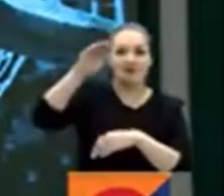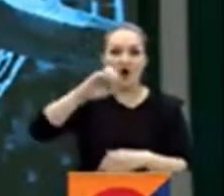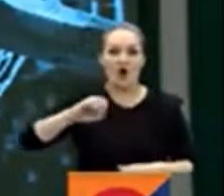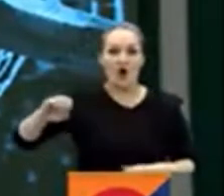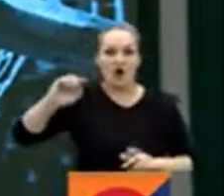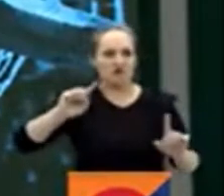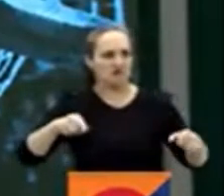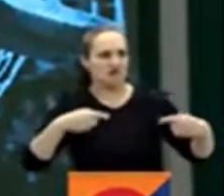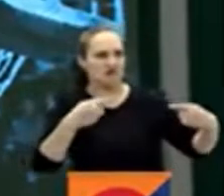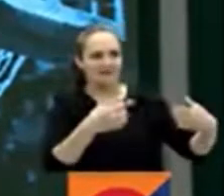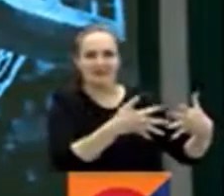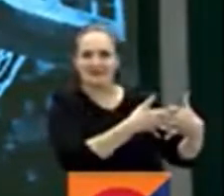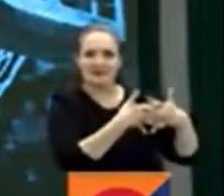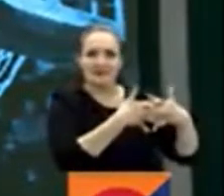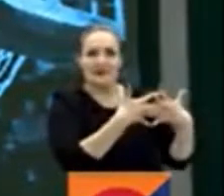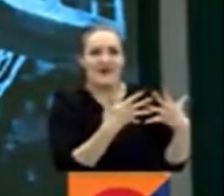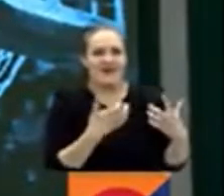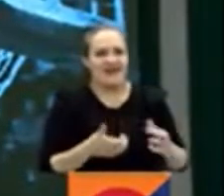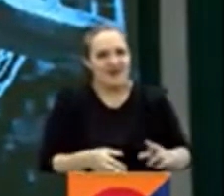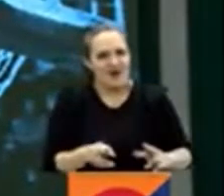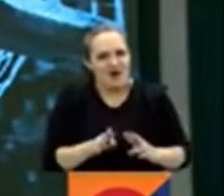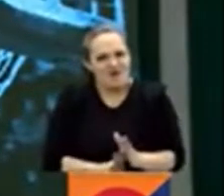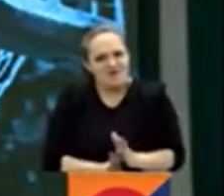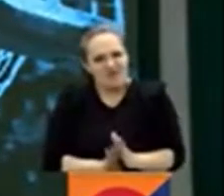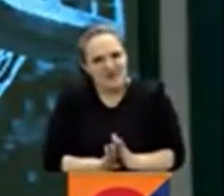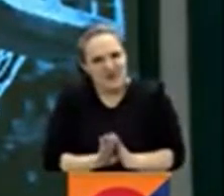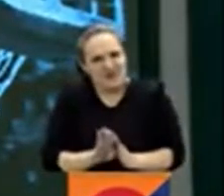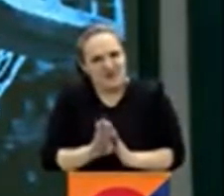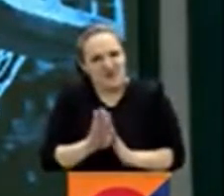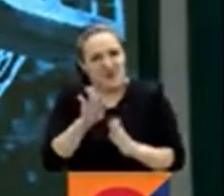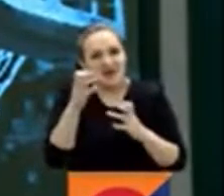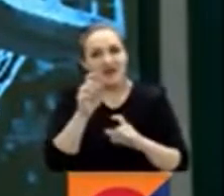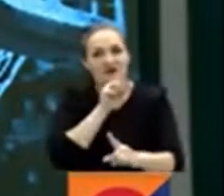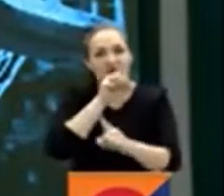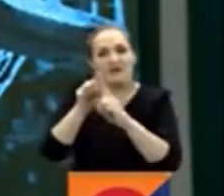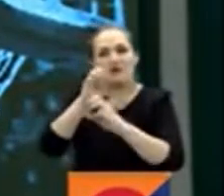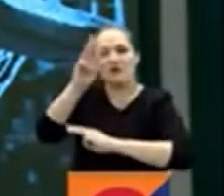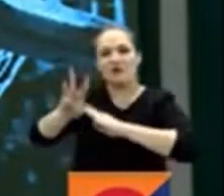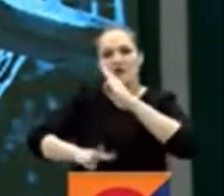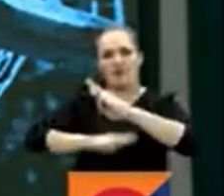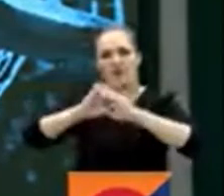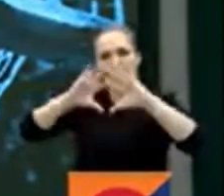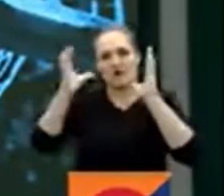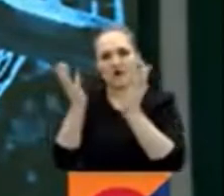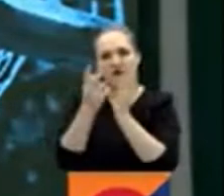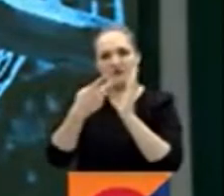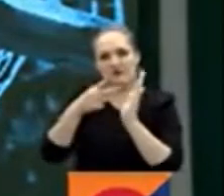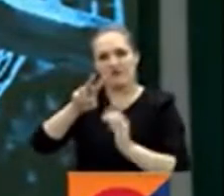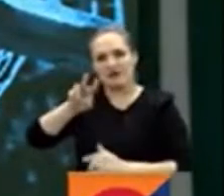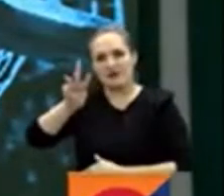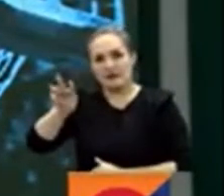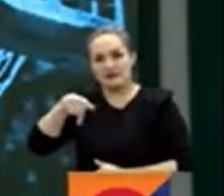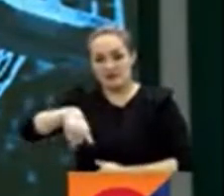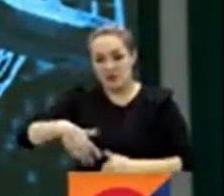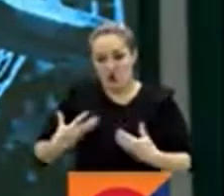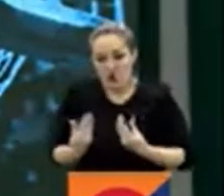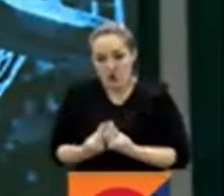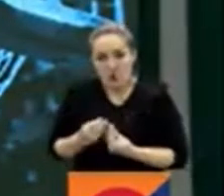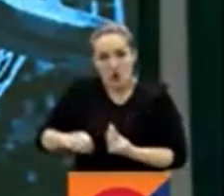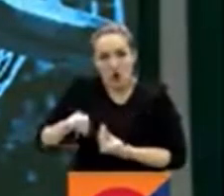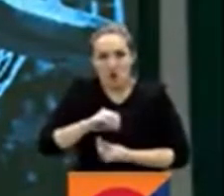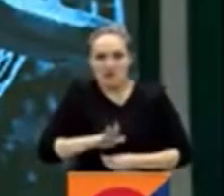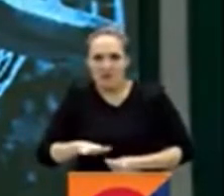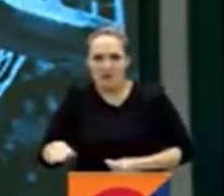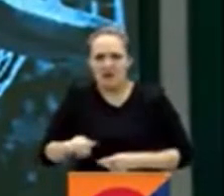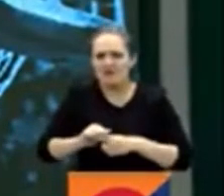de Estados Unidos, buscando seguir con esa racha de triunfo rumbo al Mundial de 2023. Así se preparó el equipo de Guillermo Moreno para el duelo